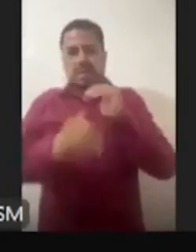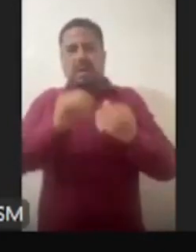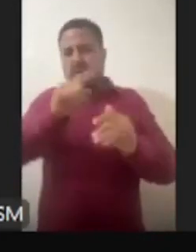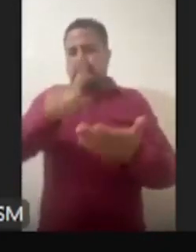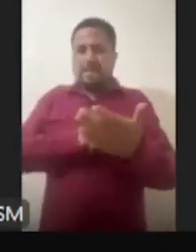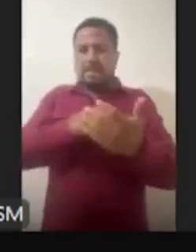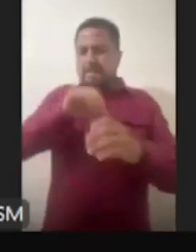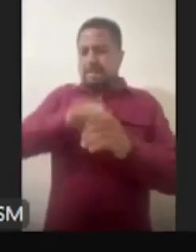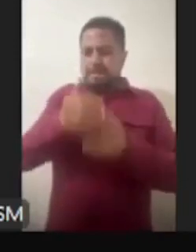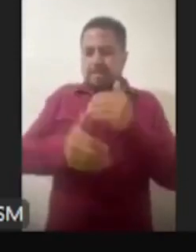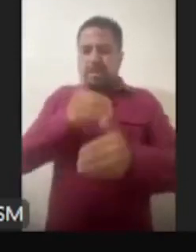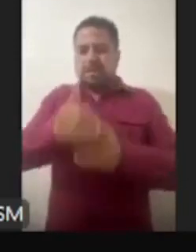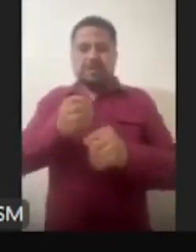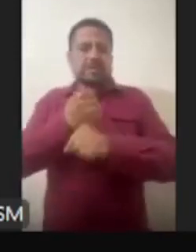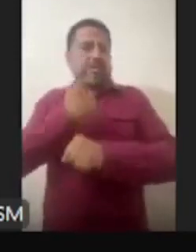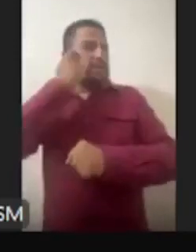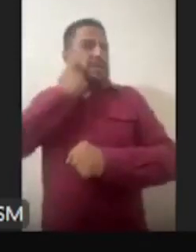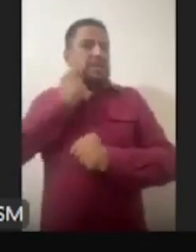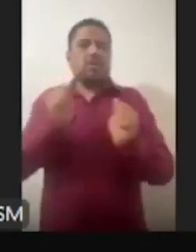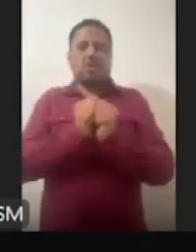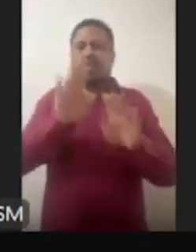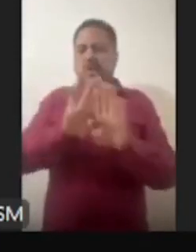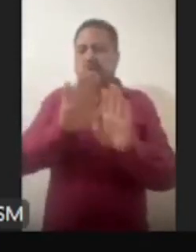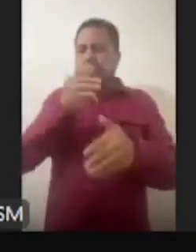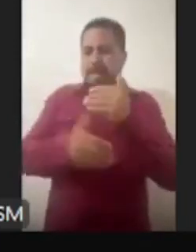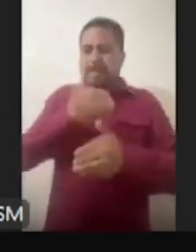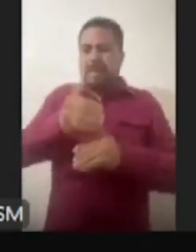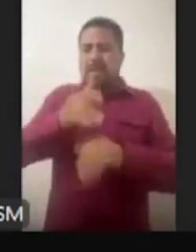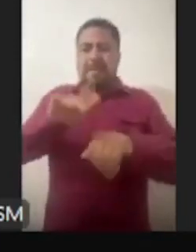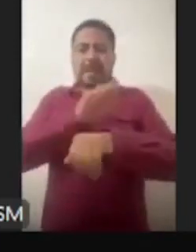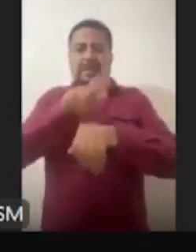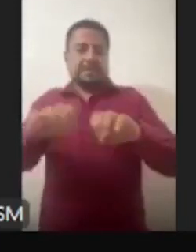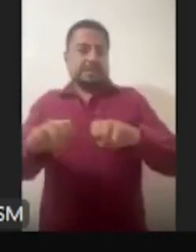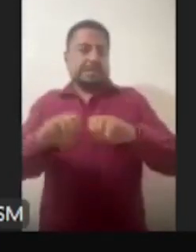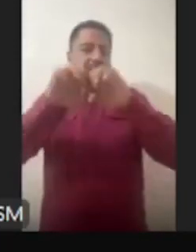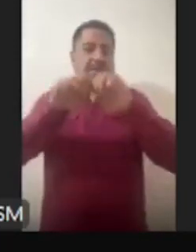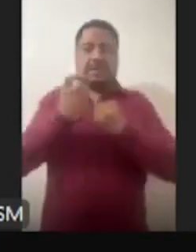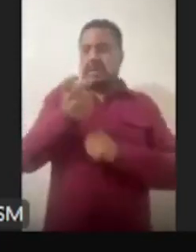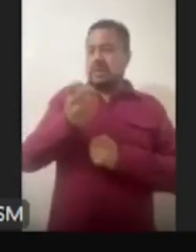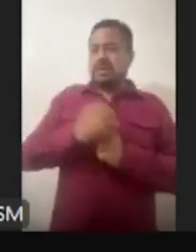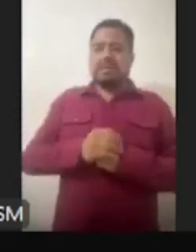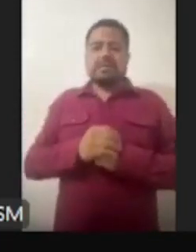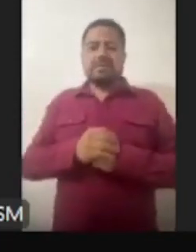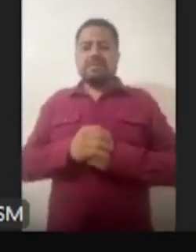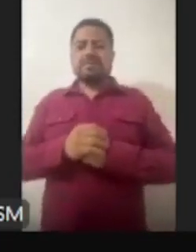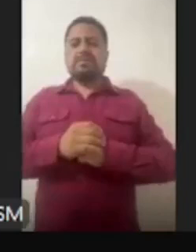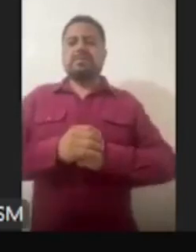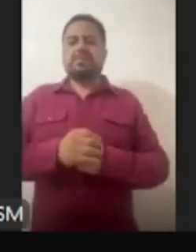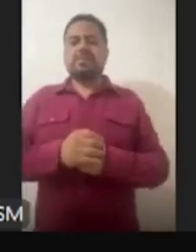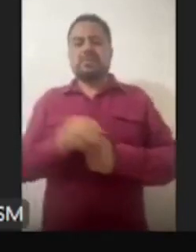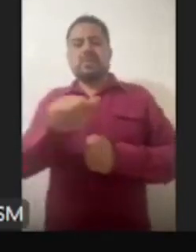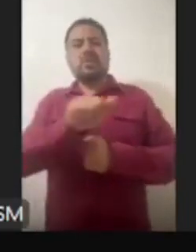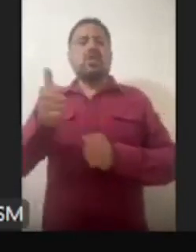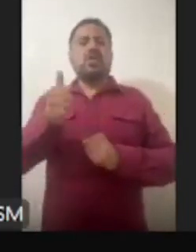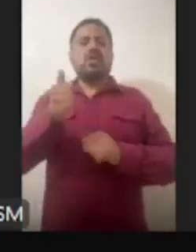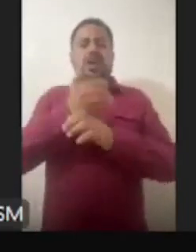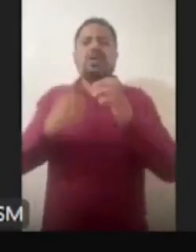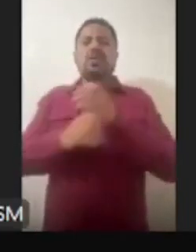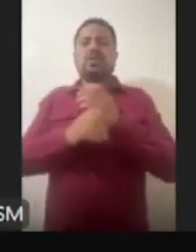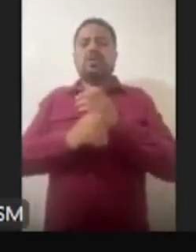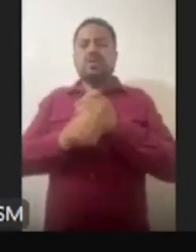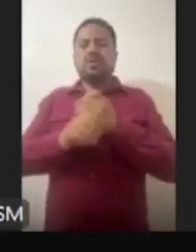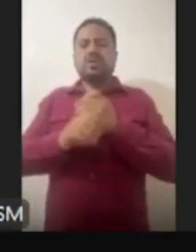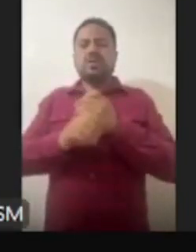y, en su caso, el proceso electoral extraordinario que derive de esto. En otra parte del agravio, el Partido del Trabajo indica que las